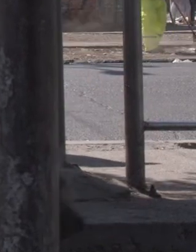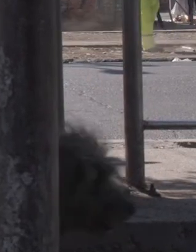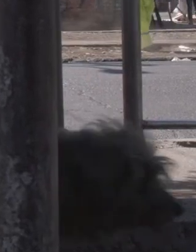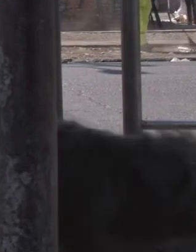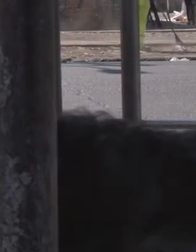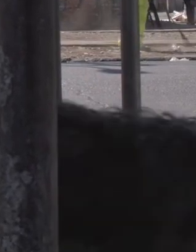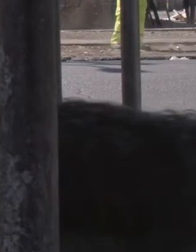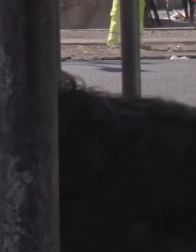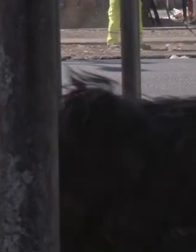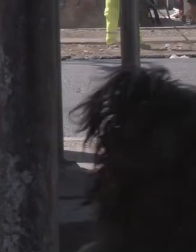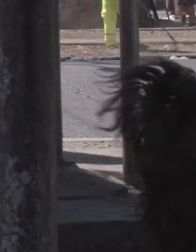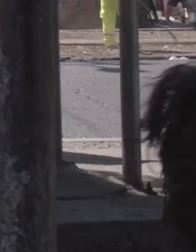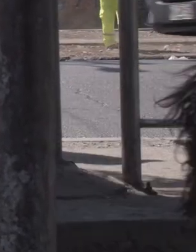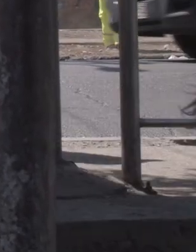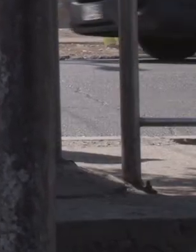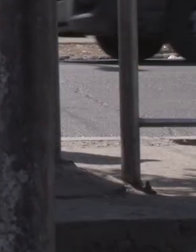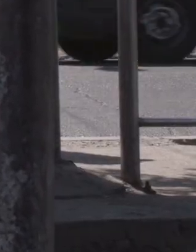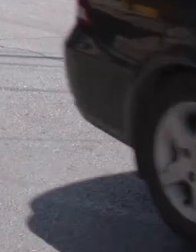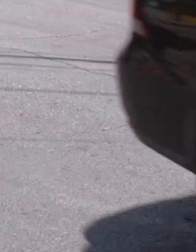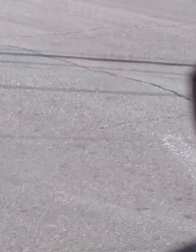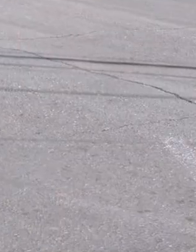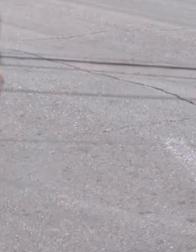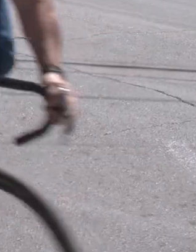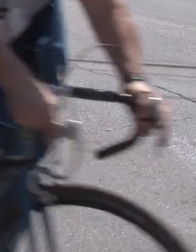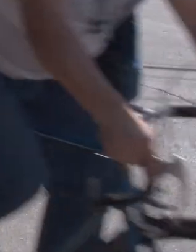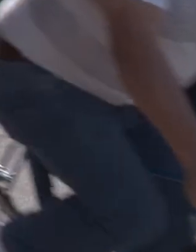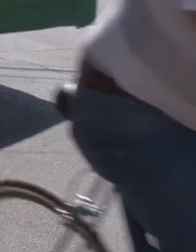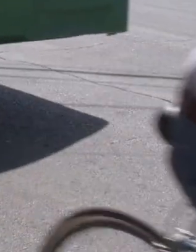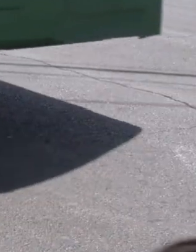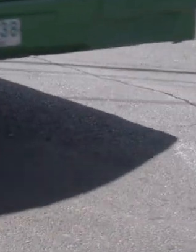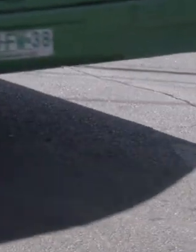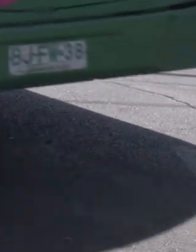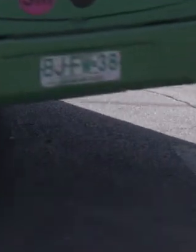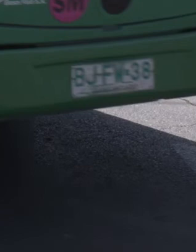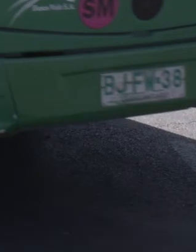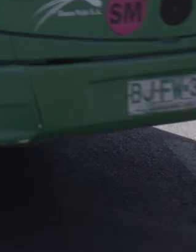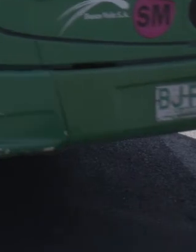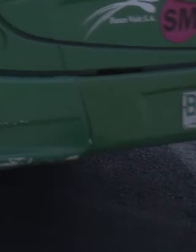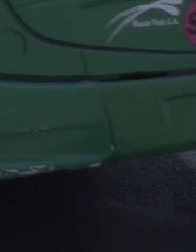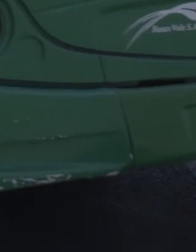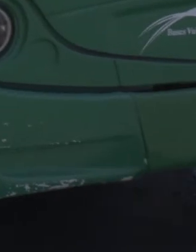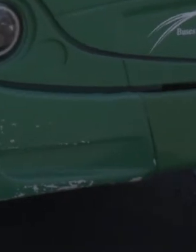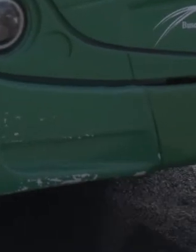Catalina, junto a Johan y Emanuel en su patineta, se dirigen al paradero de micros.